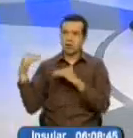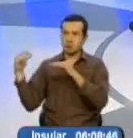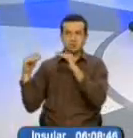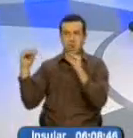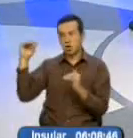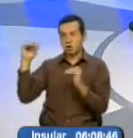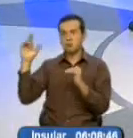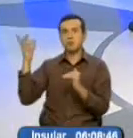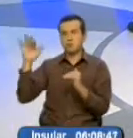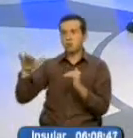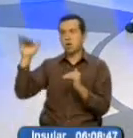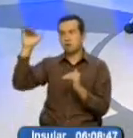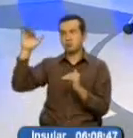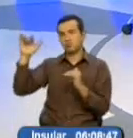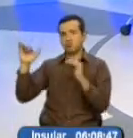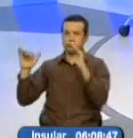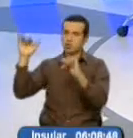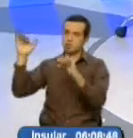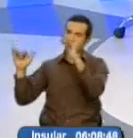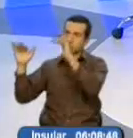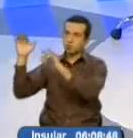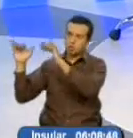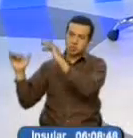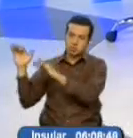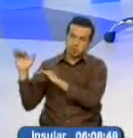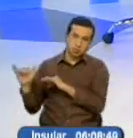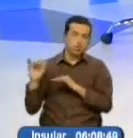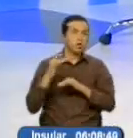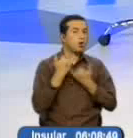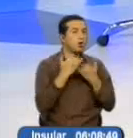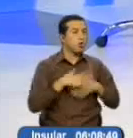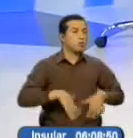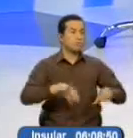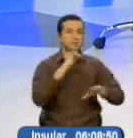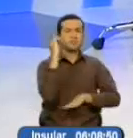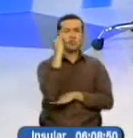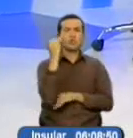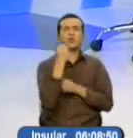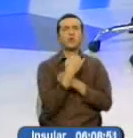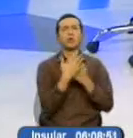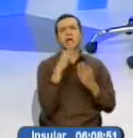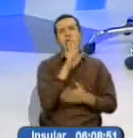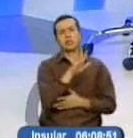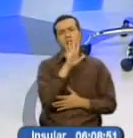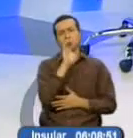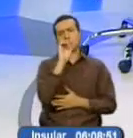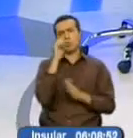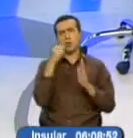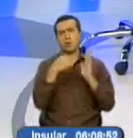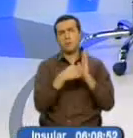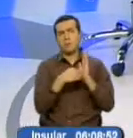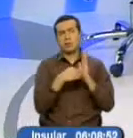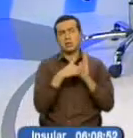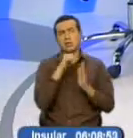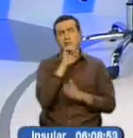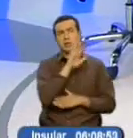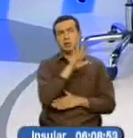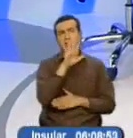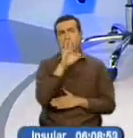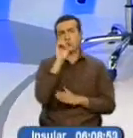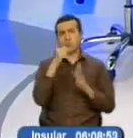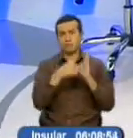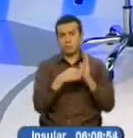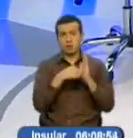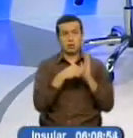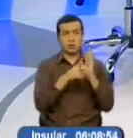de esta política de hidrocarburos, en este momento estaríamos más o menos en los 550 mil barriles diarios. En